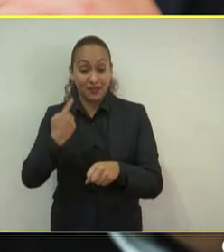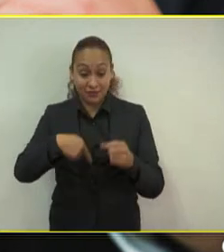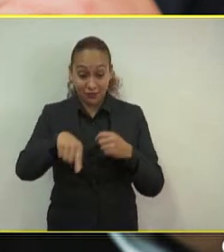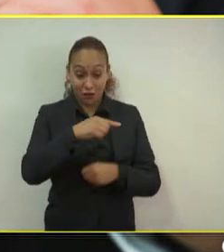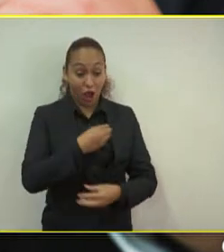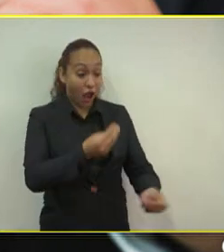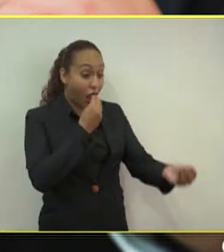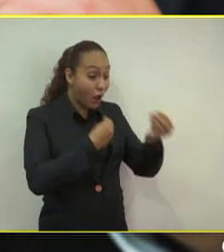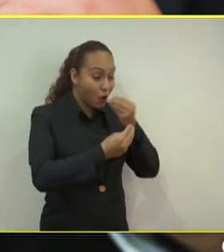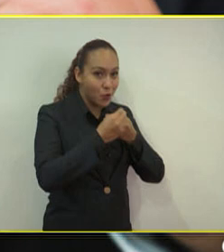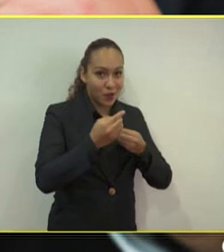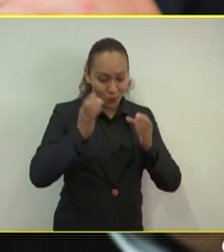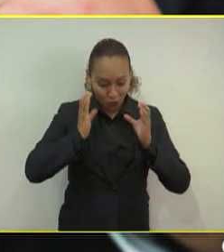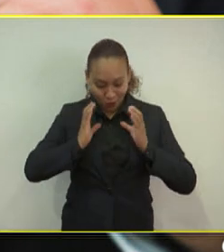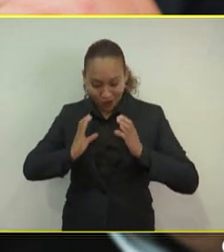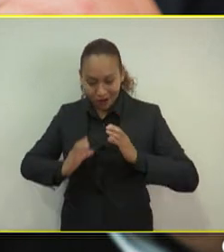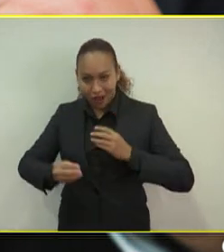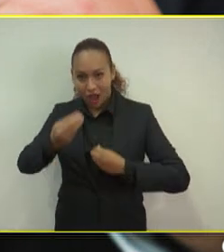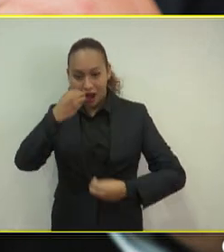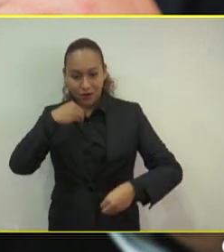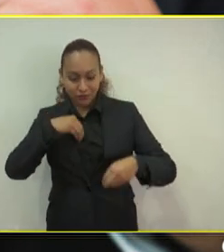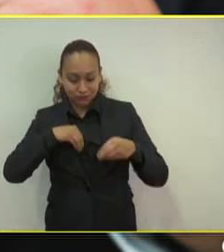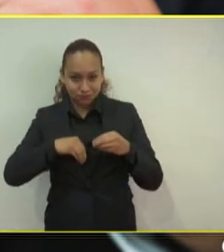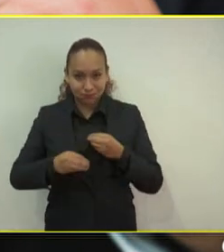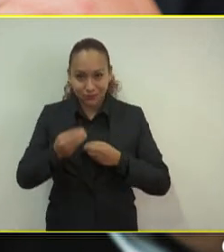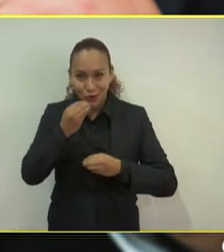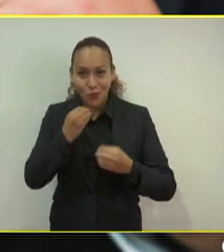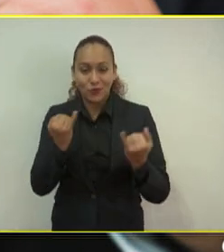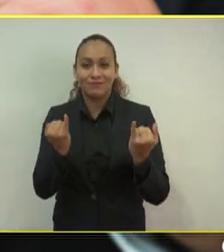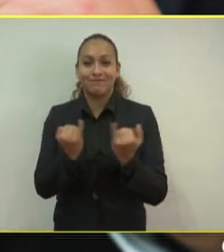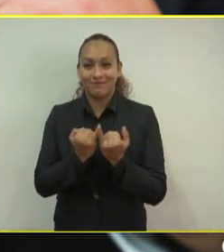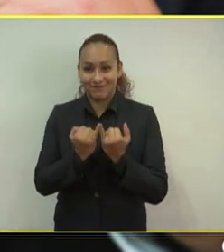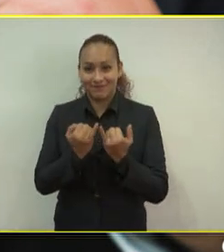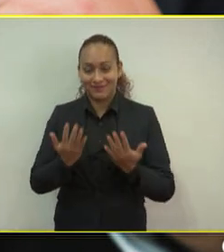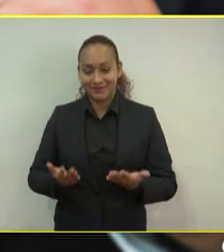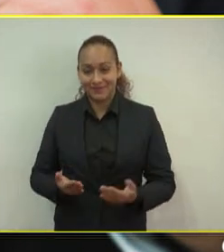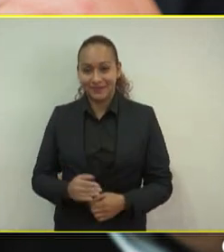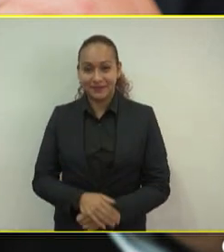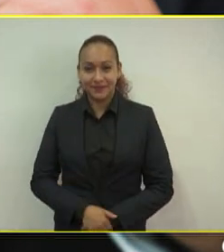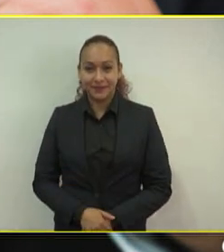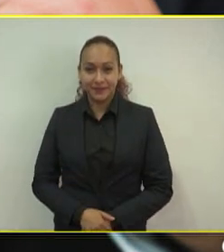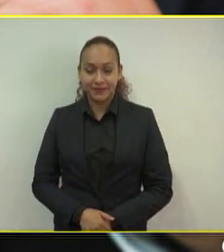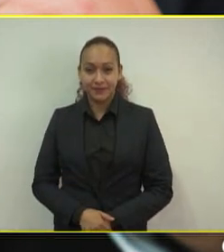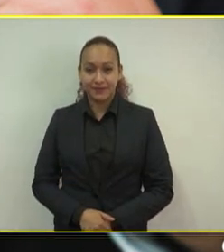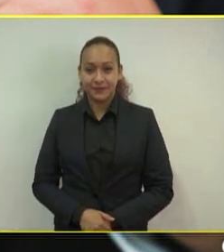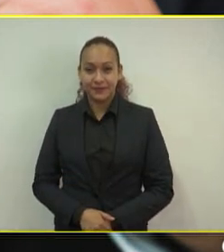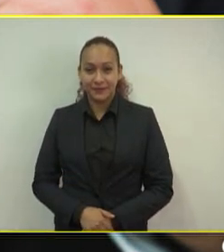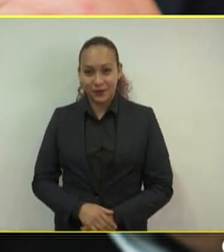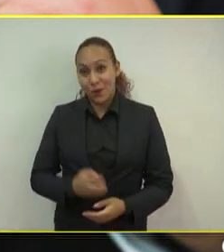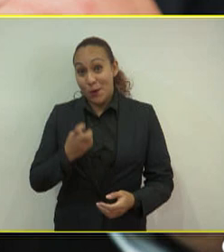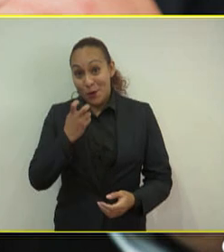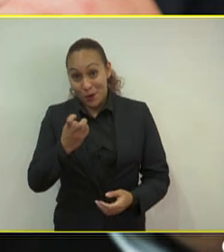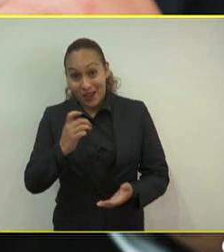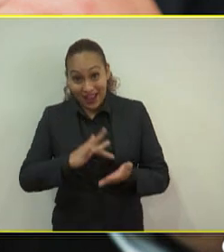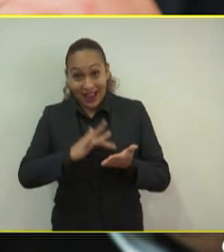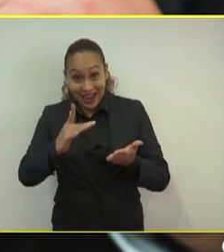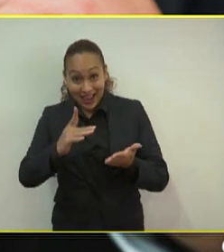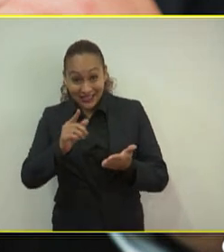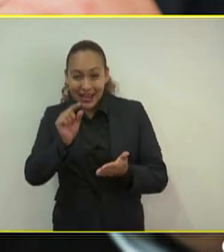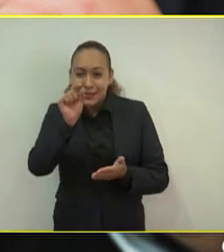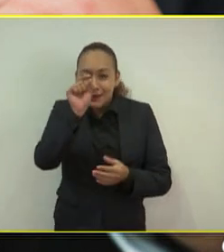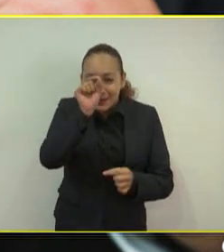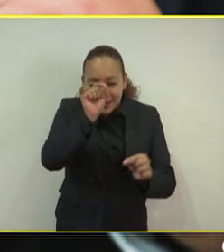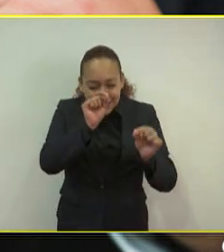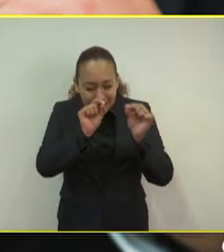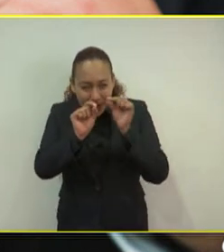nosotros y se alimentan de lo que consumimos. Y pues cabría decir que pues gracias a ellos estamos vivos, o